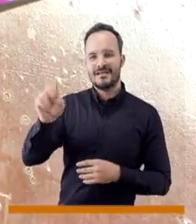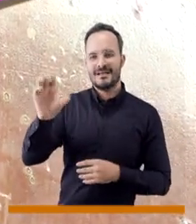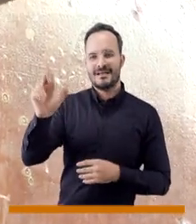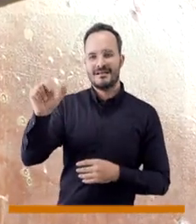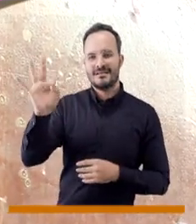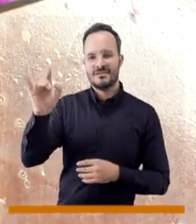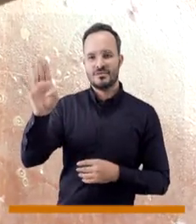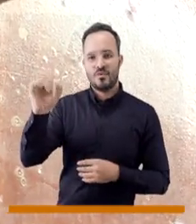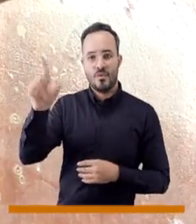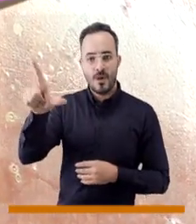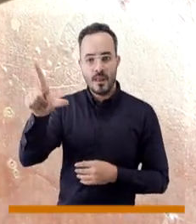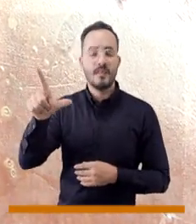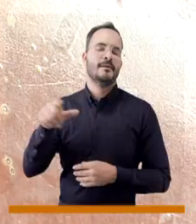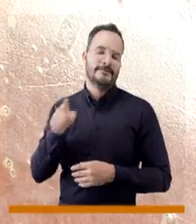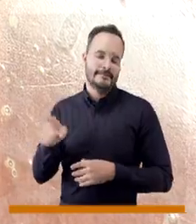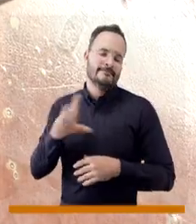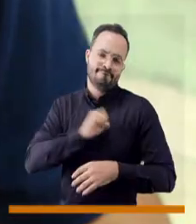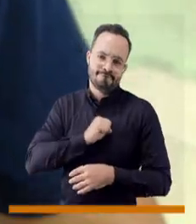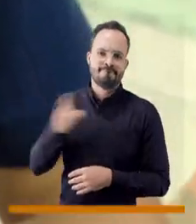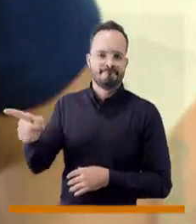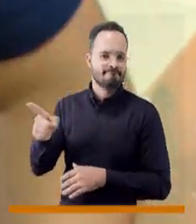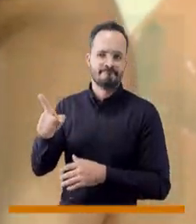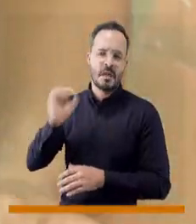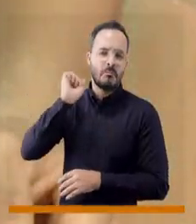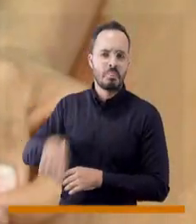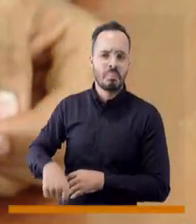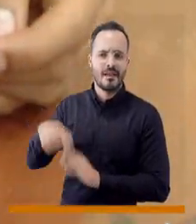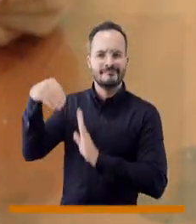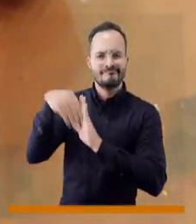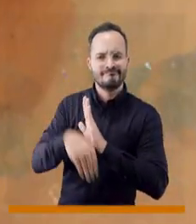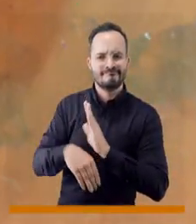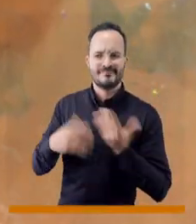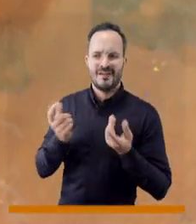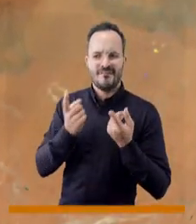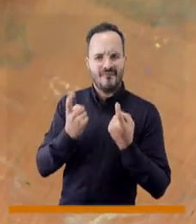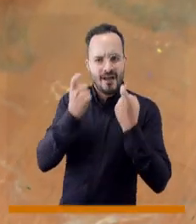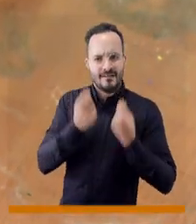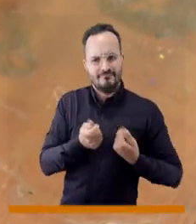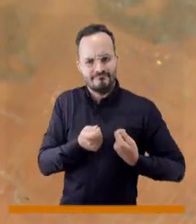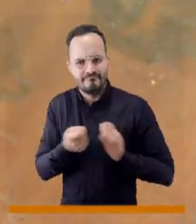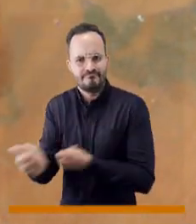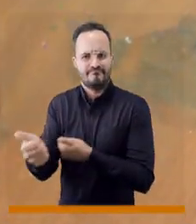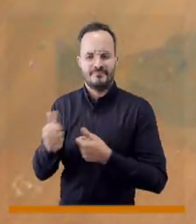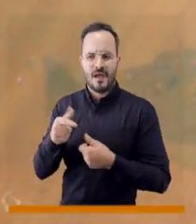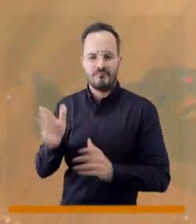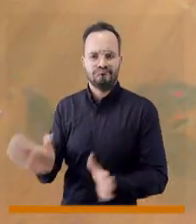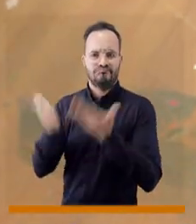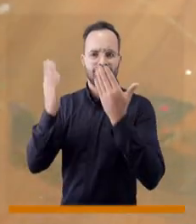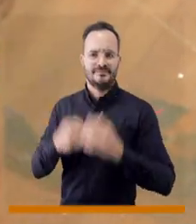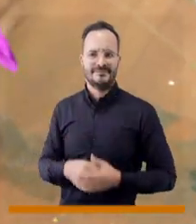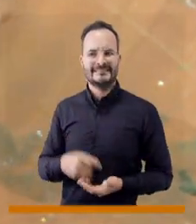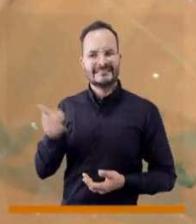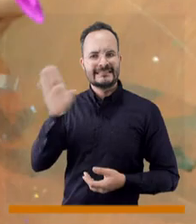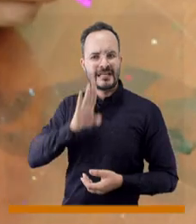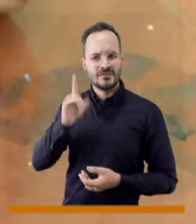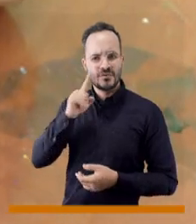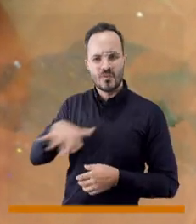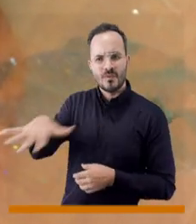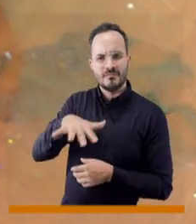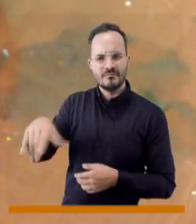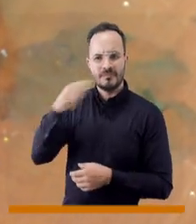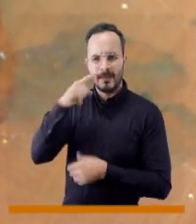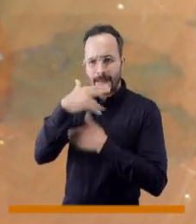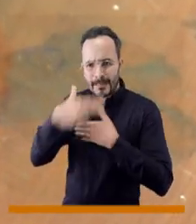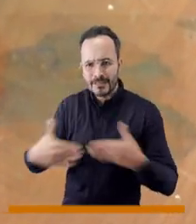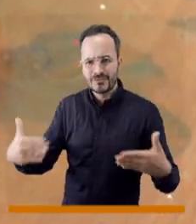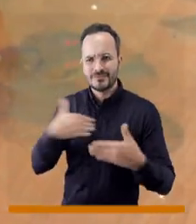se encuentra abandonado, con pocos recursos, con dificultades en infraestructura, y hemos sido insistentes en invertirle al Centro Integrado de San